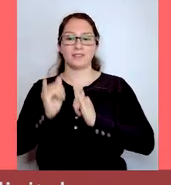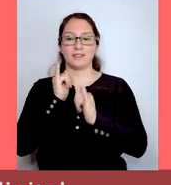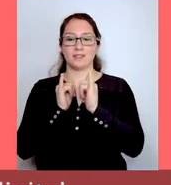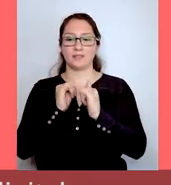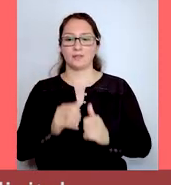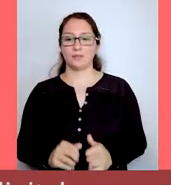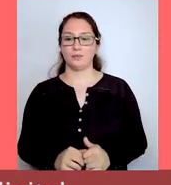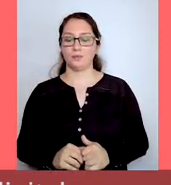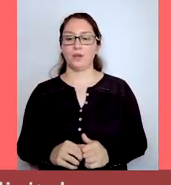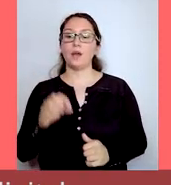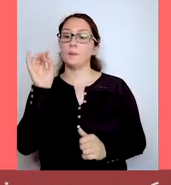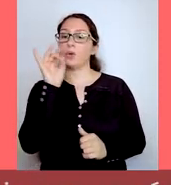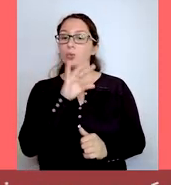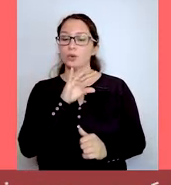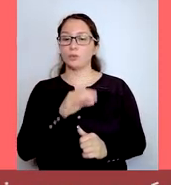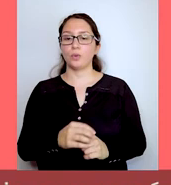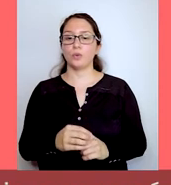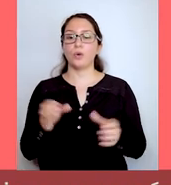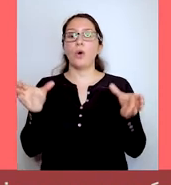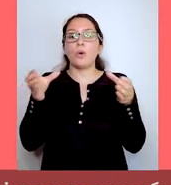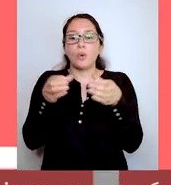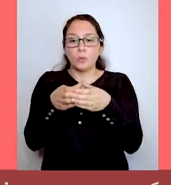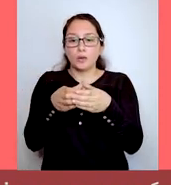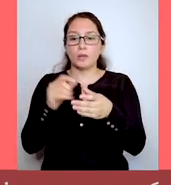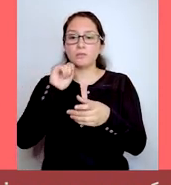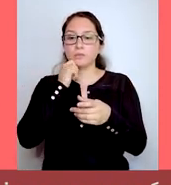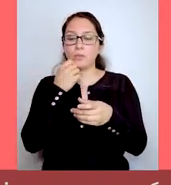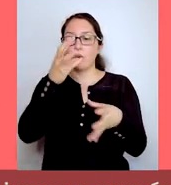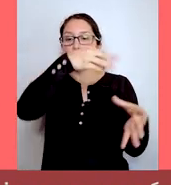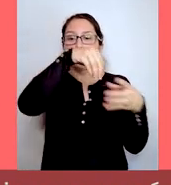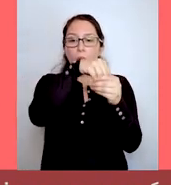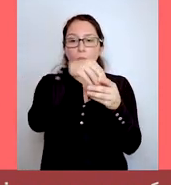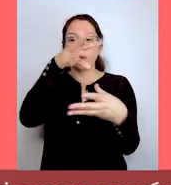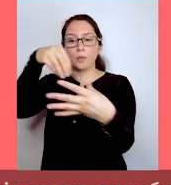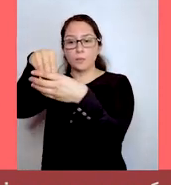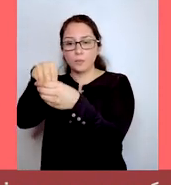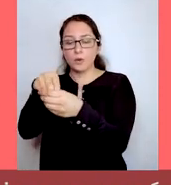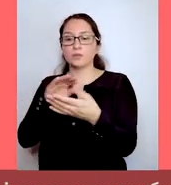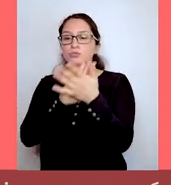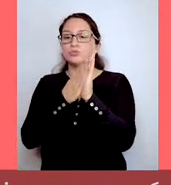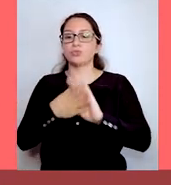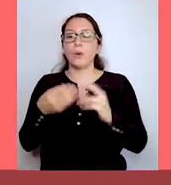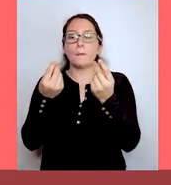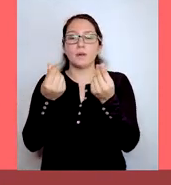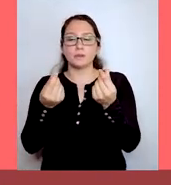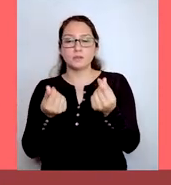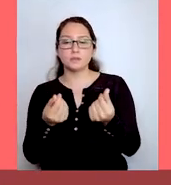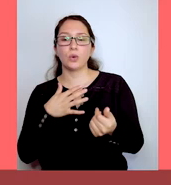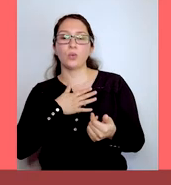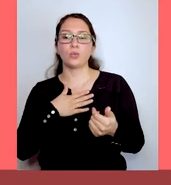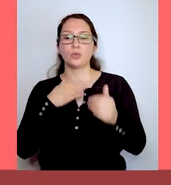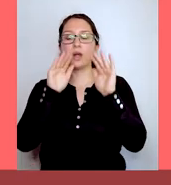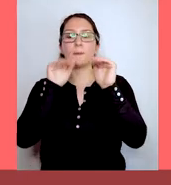en formato digital. Finalmente, las comunidades son un conjunto de personas que tienen características en común y que se agrupan